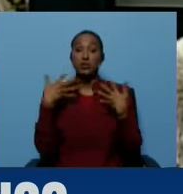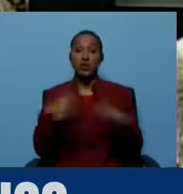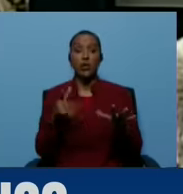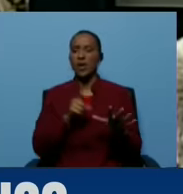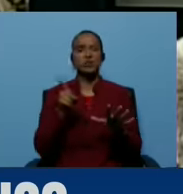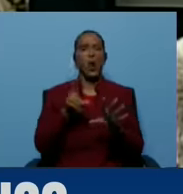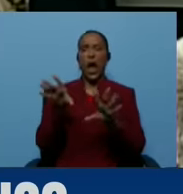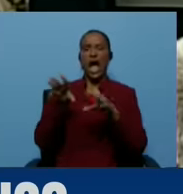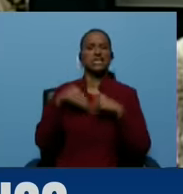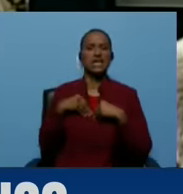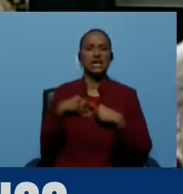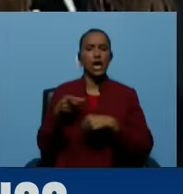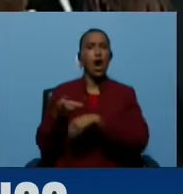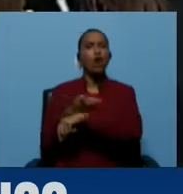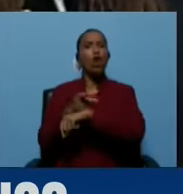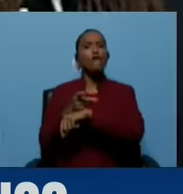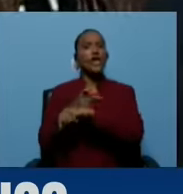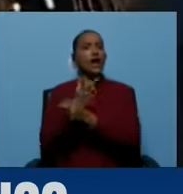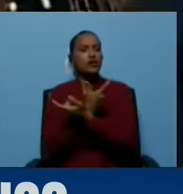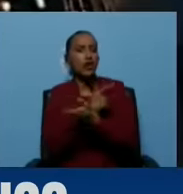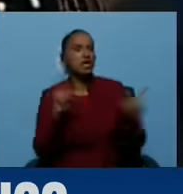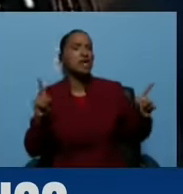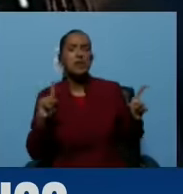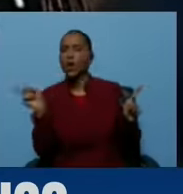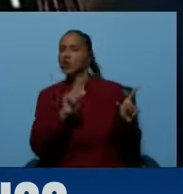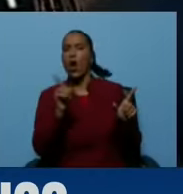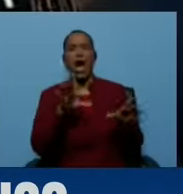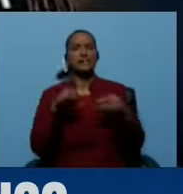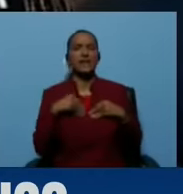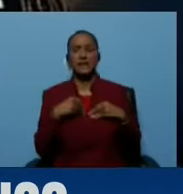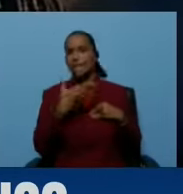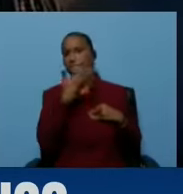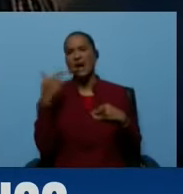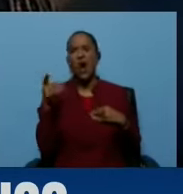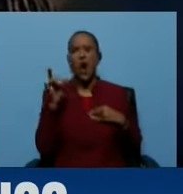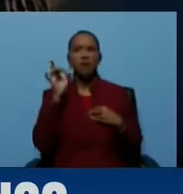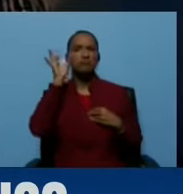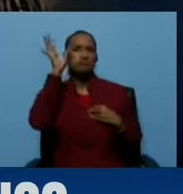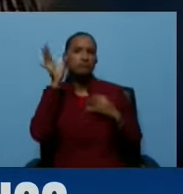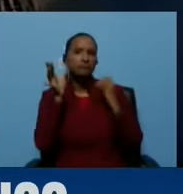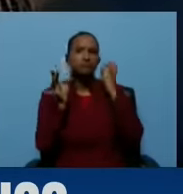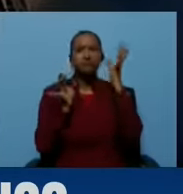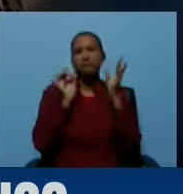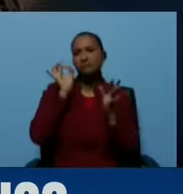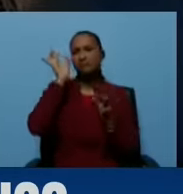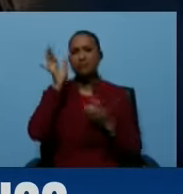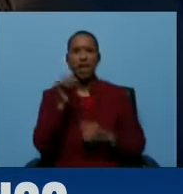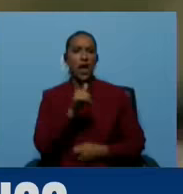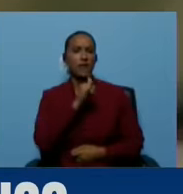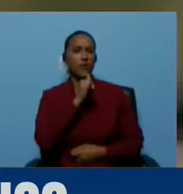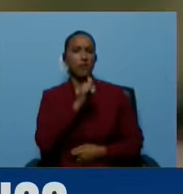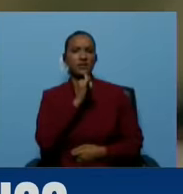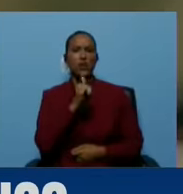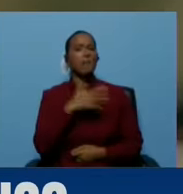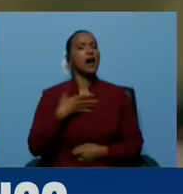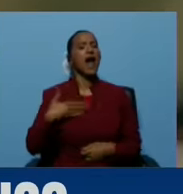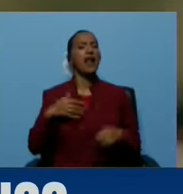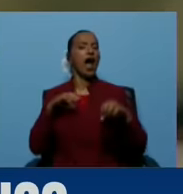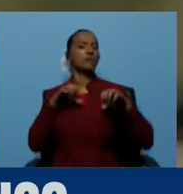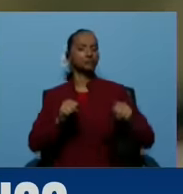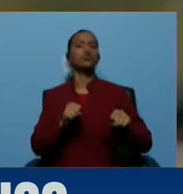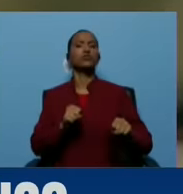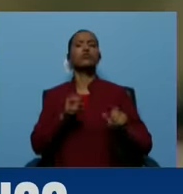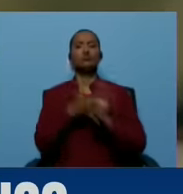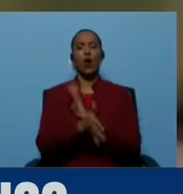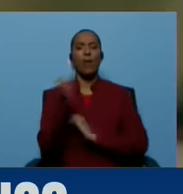desconocer gobiernos legítimos e inventarse fanfarrias, inventarse falfarias para imponer al extremismo en